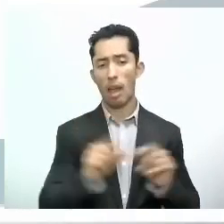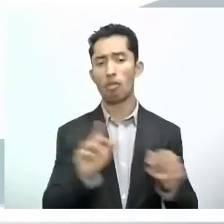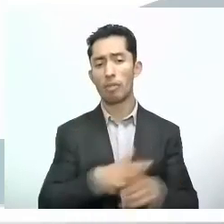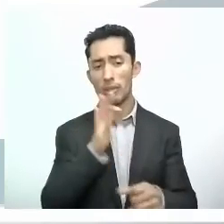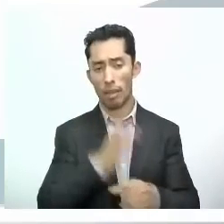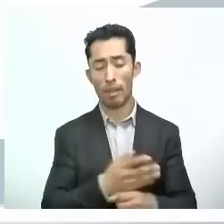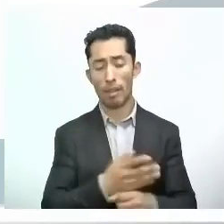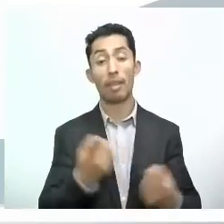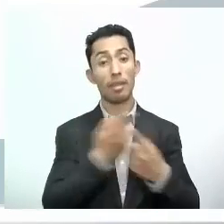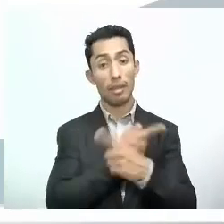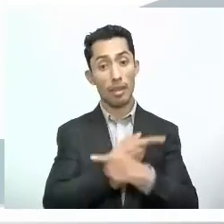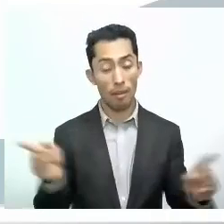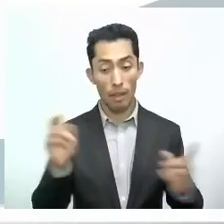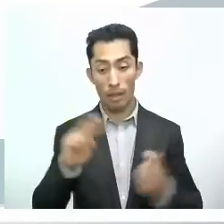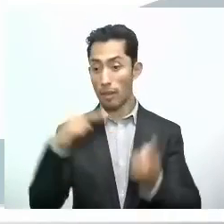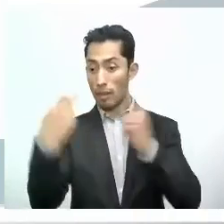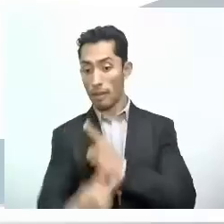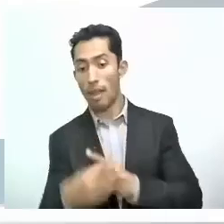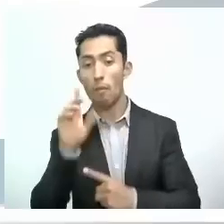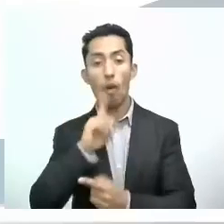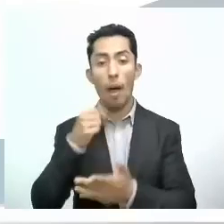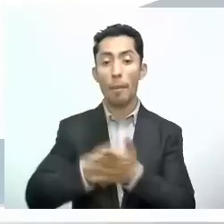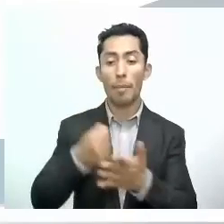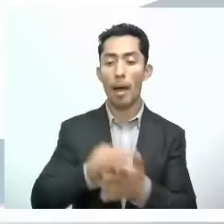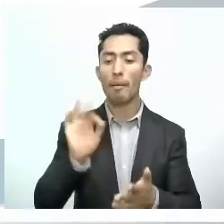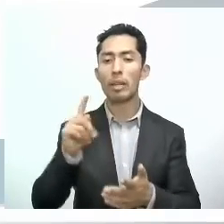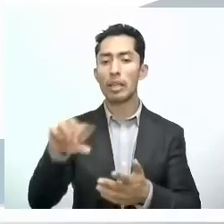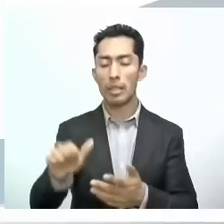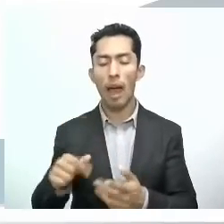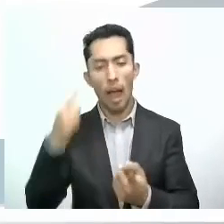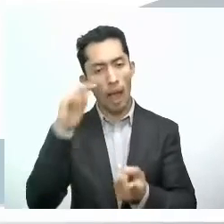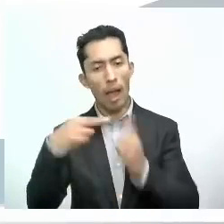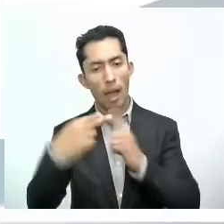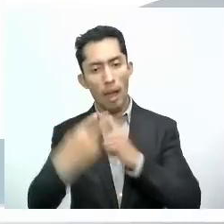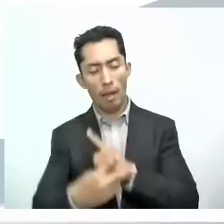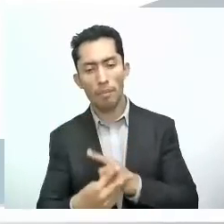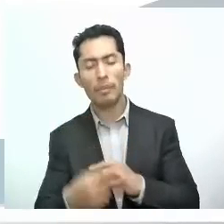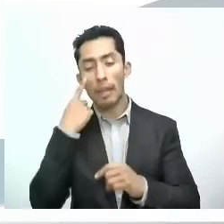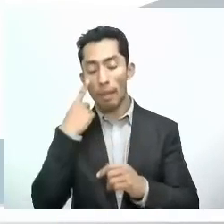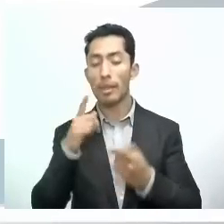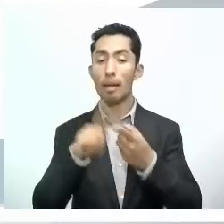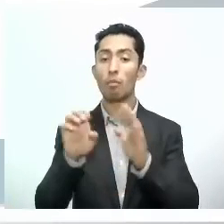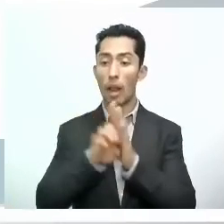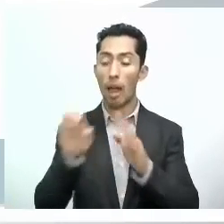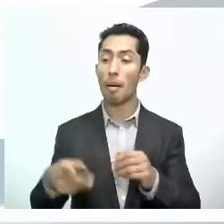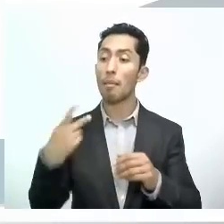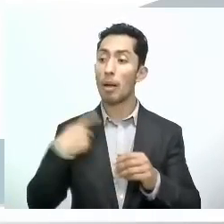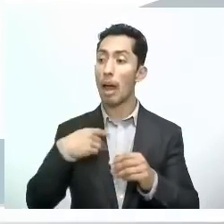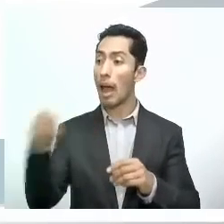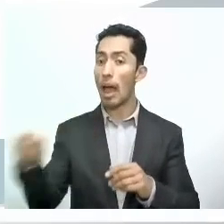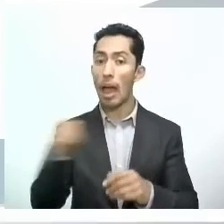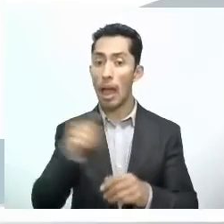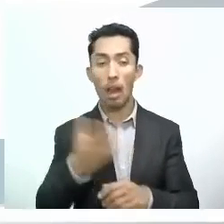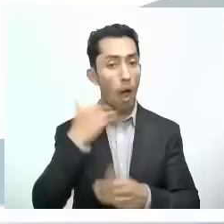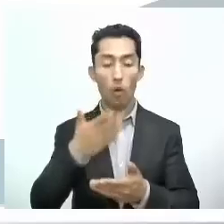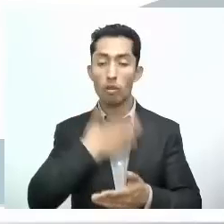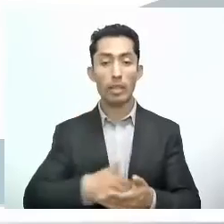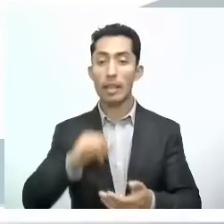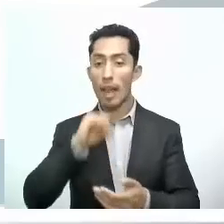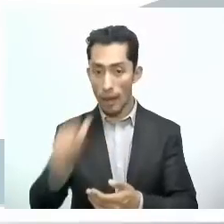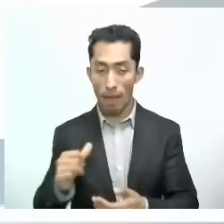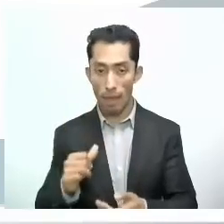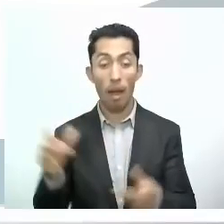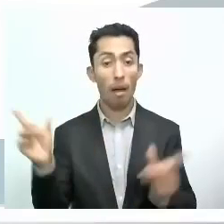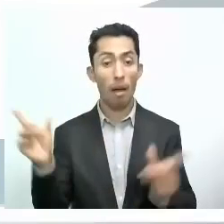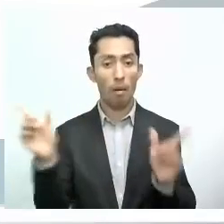la visión feminista, no solamente decimos A, B y C, pobres, no están llegando a la justicia, ¿no? Porque